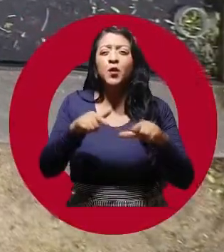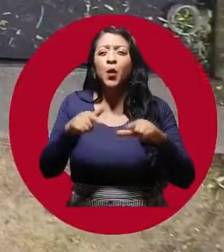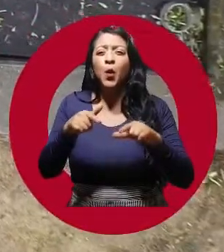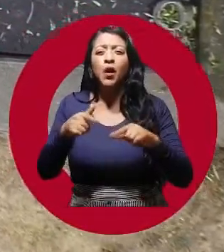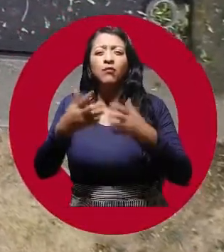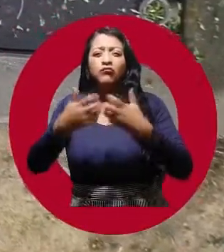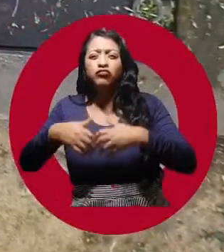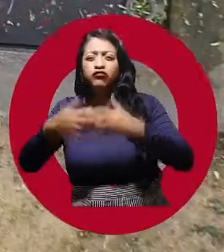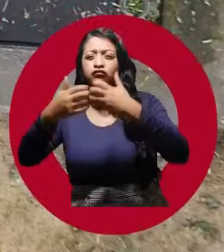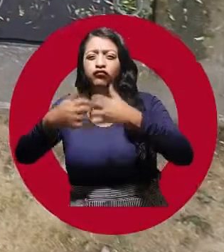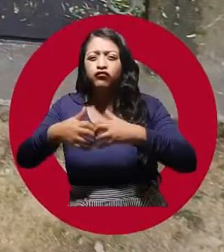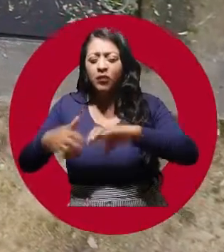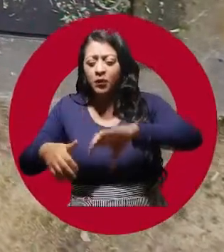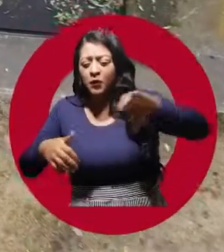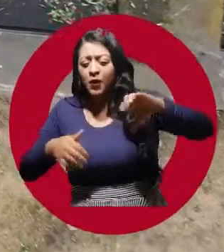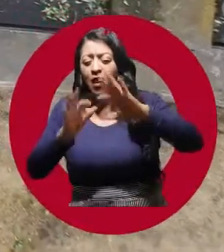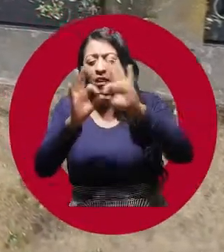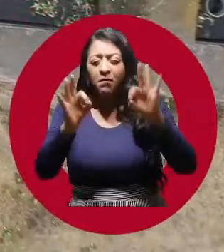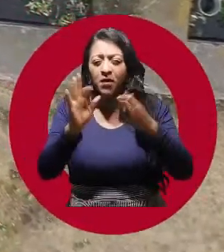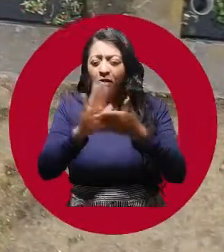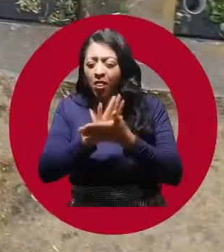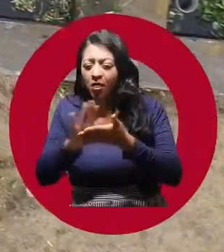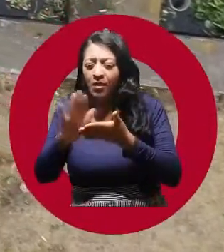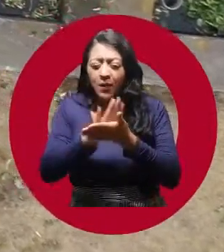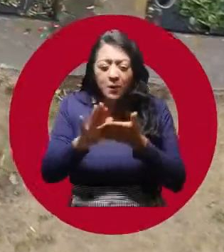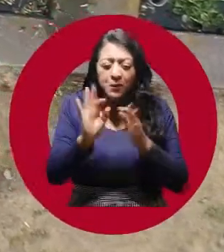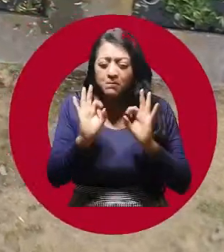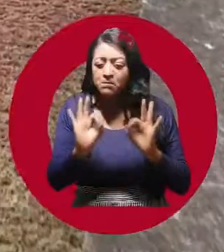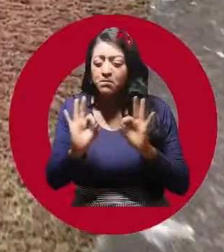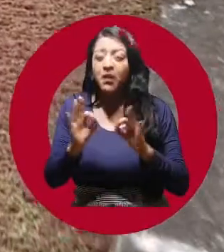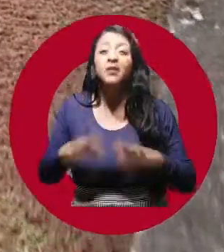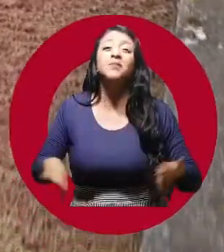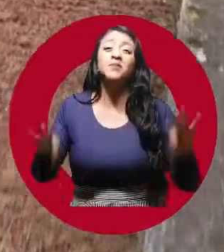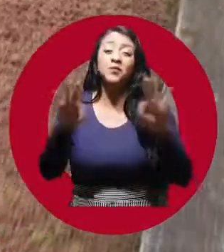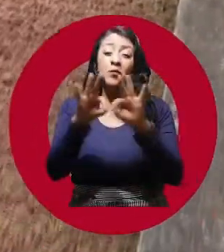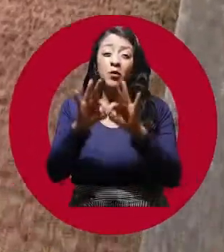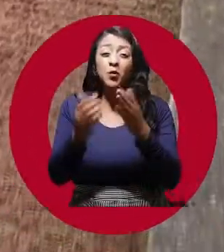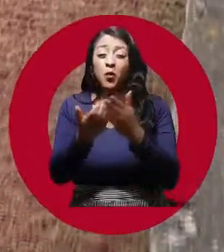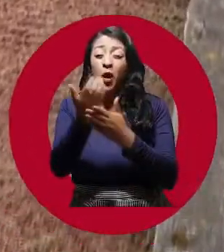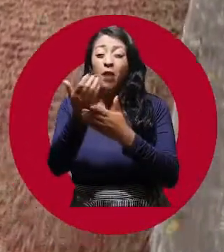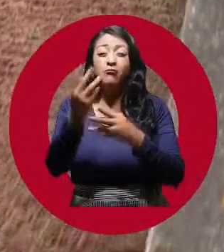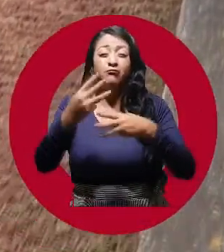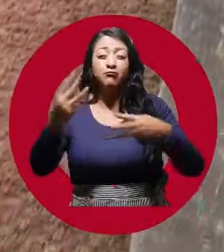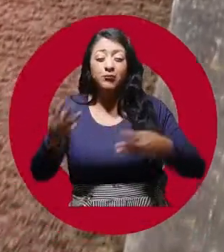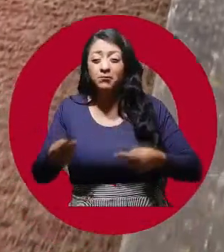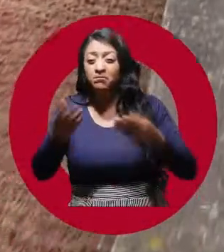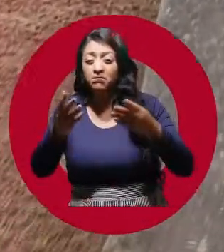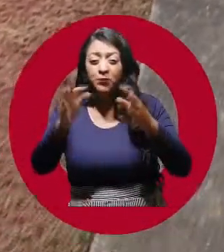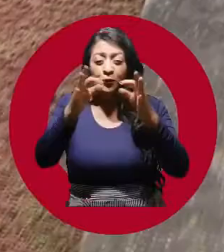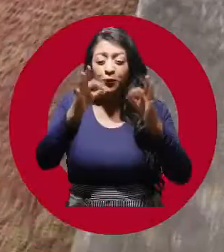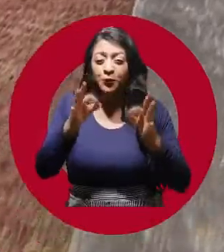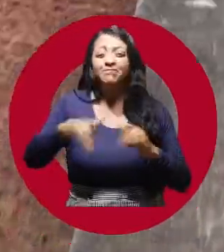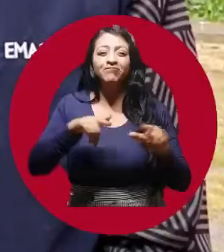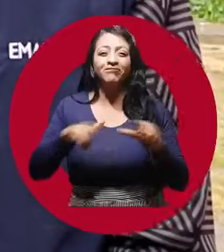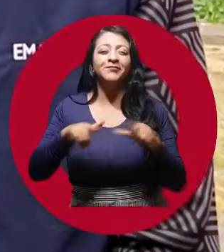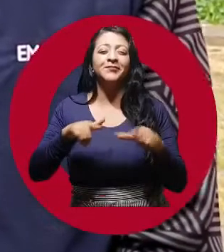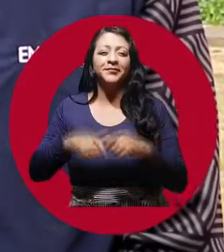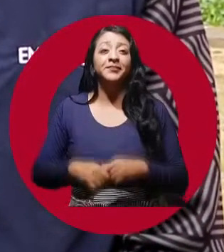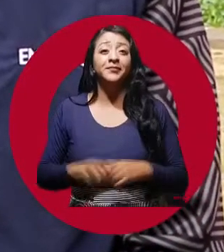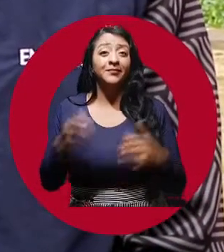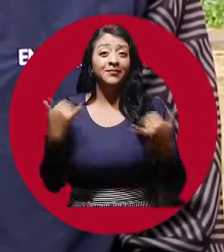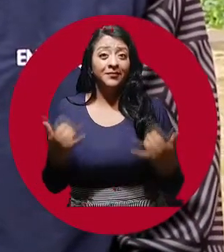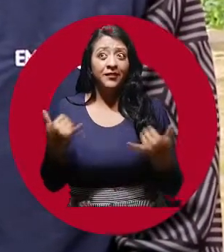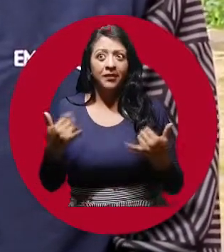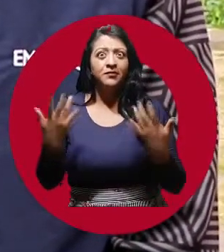el destape y limpieza de filtros y cajones de ingreso, la extracción de lodos flotantes y el adecentamiento de las áreas verdes.